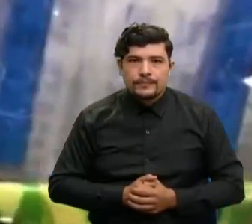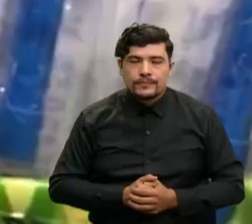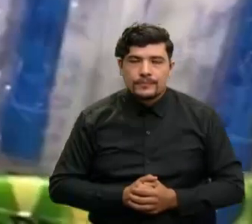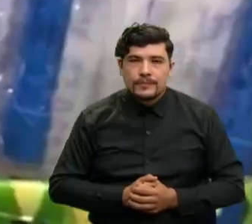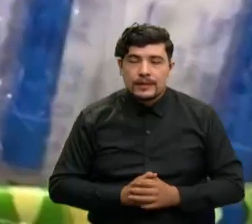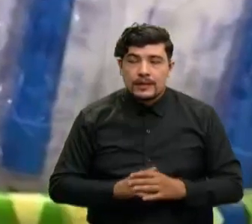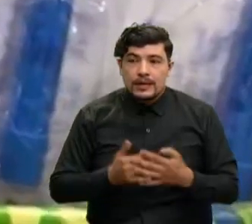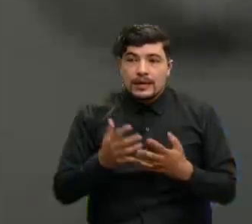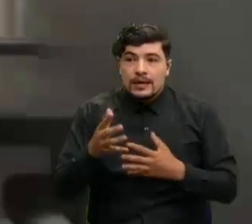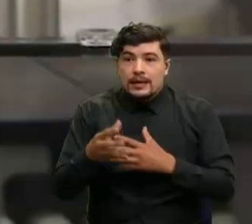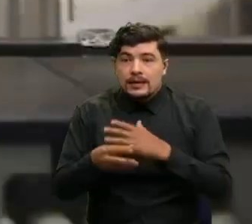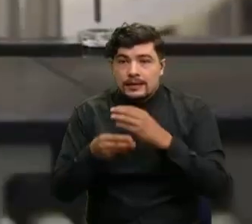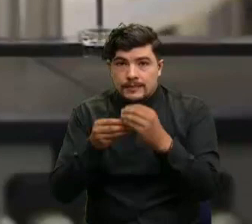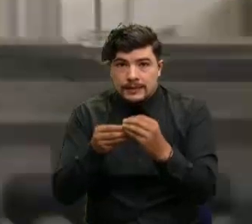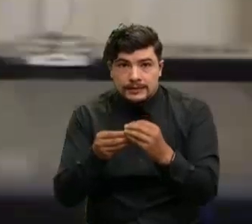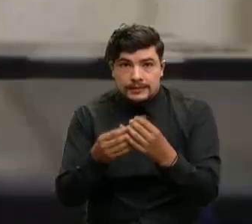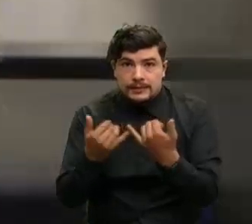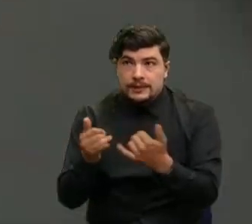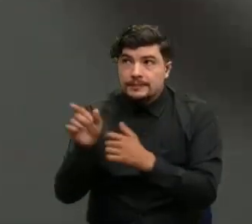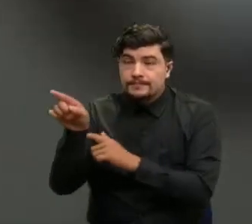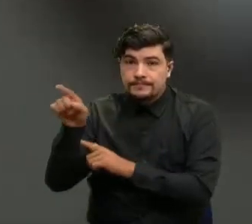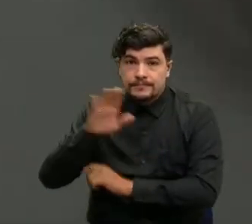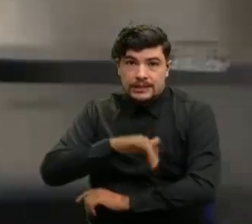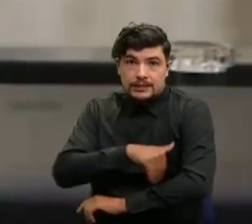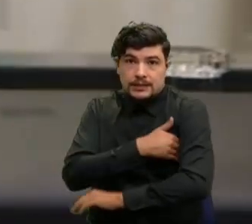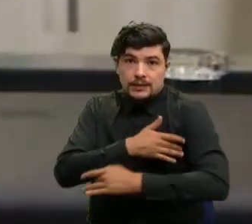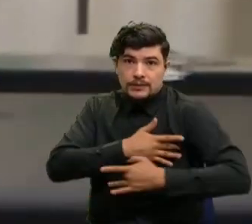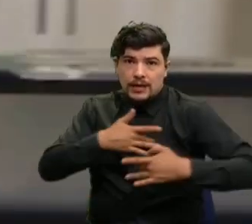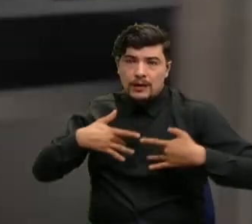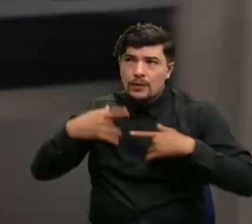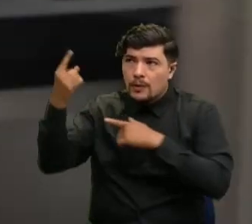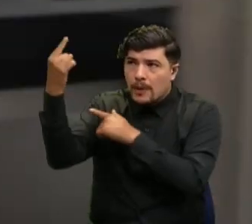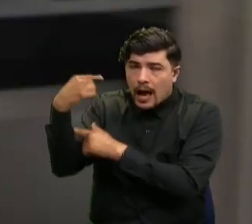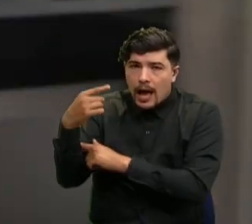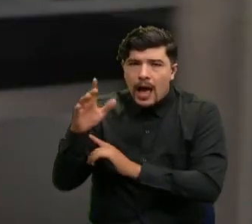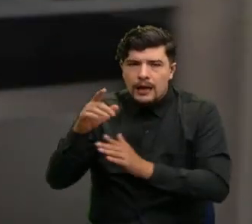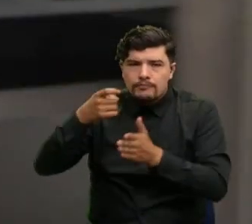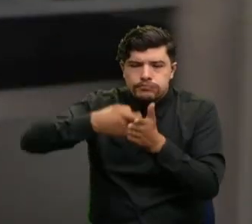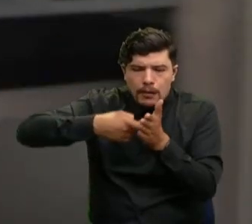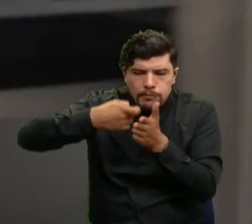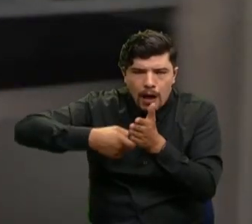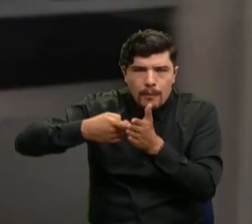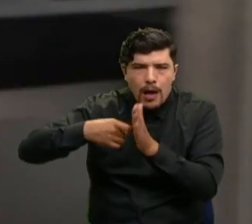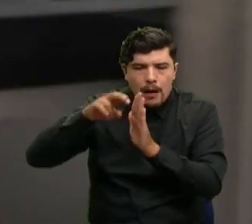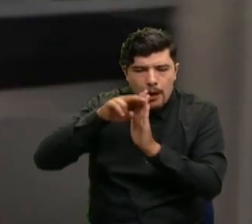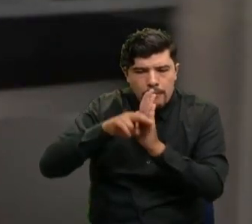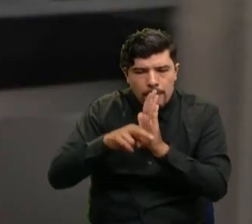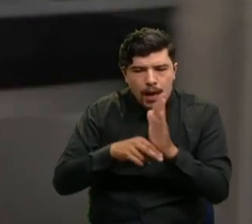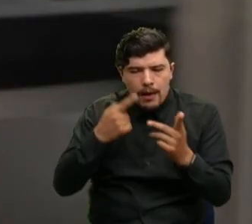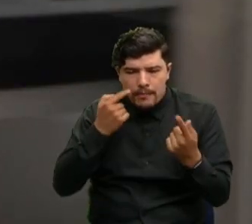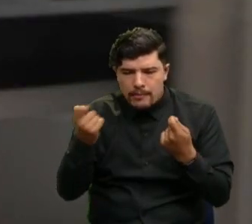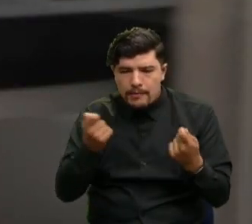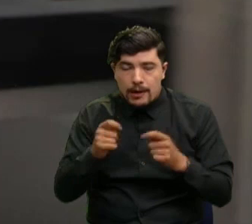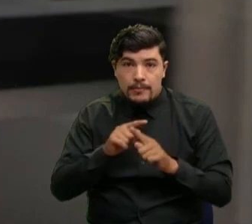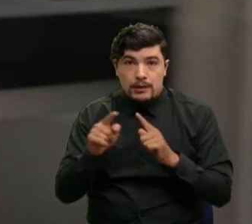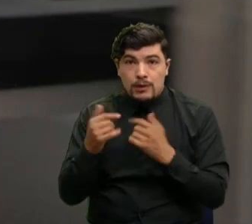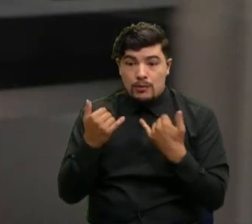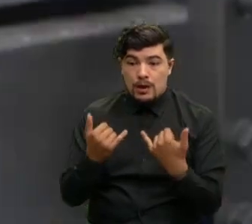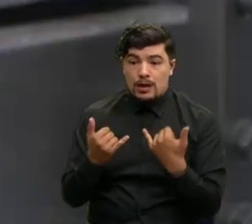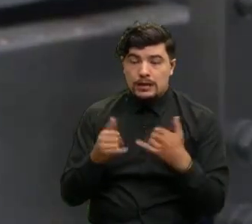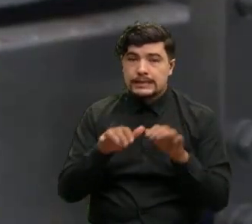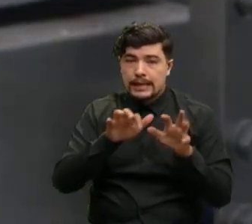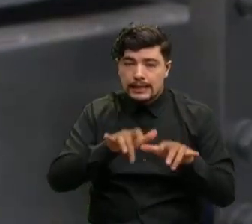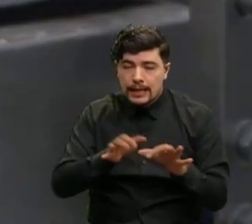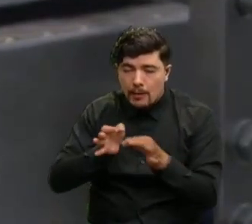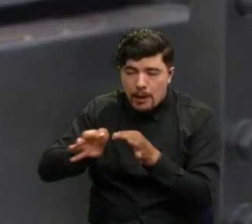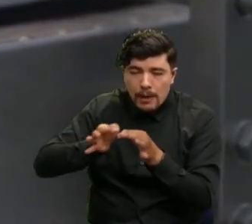etapa y de todas maneras los lineamientos del ministerio vienen haciendo algunos ajustes, pero la estamos cumpliendo a cabalidad, sin